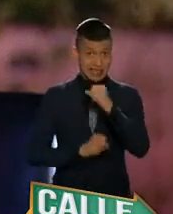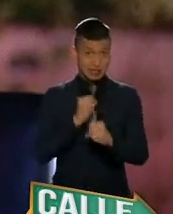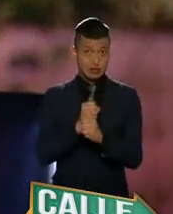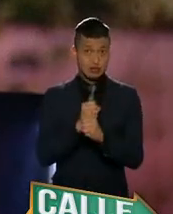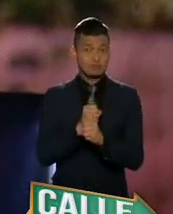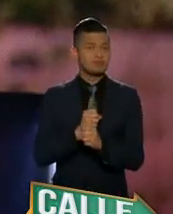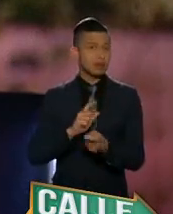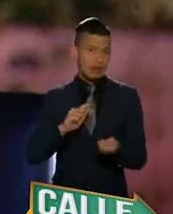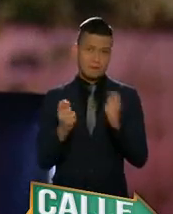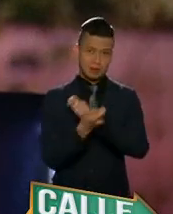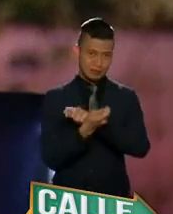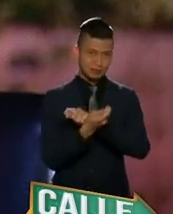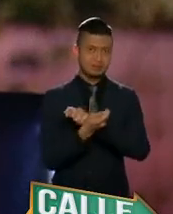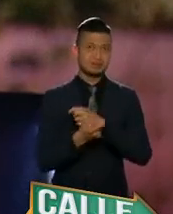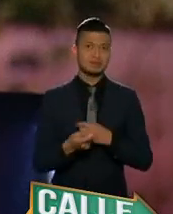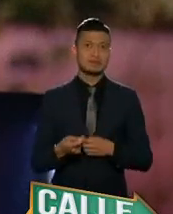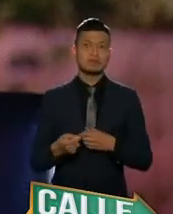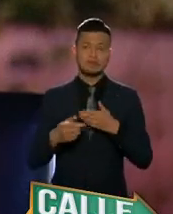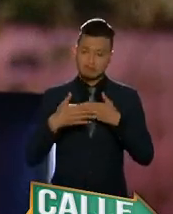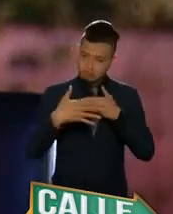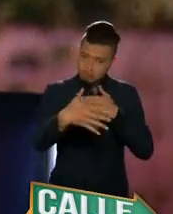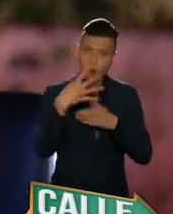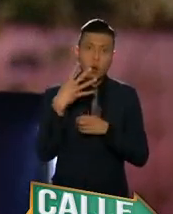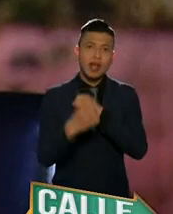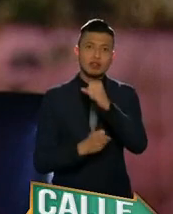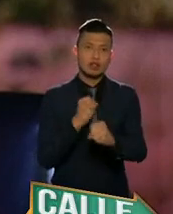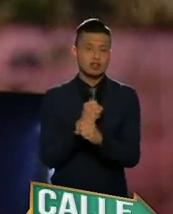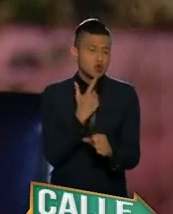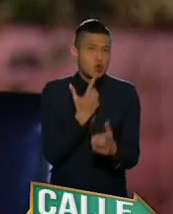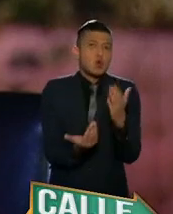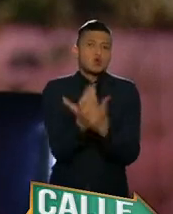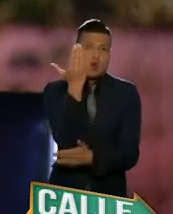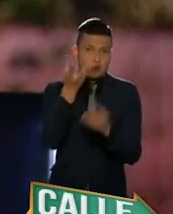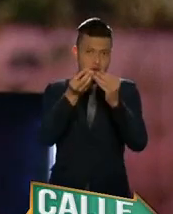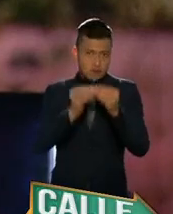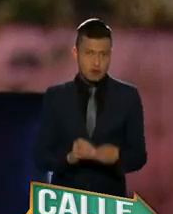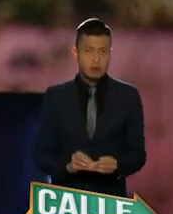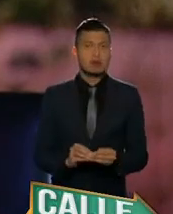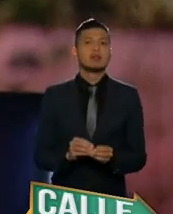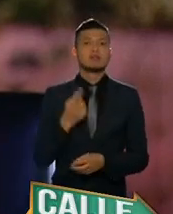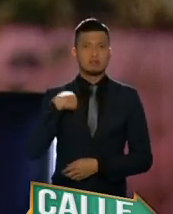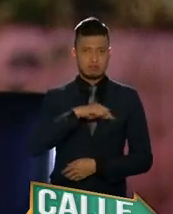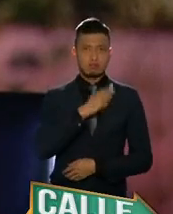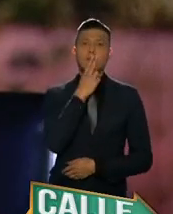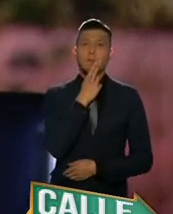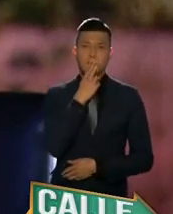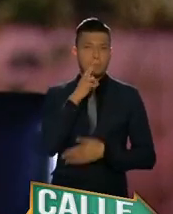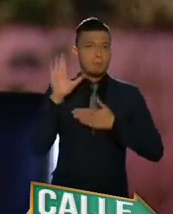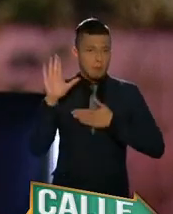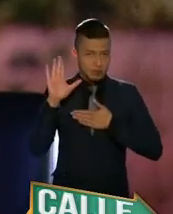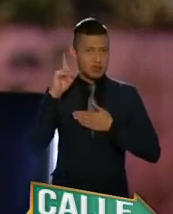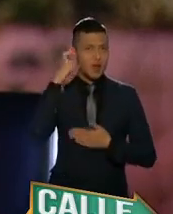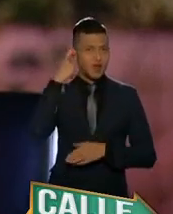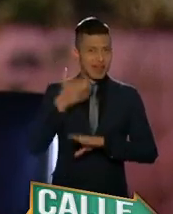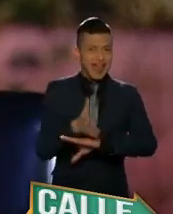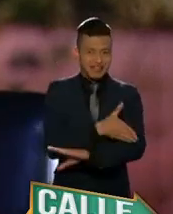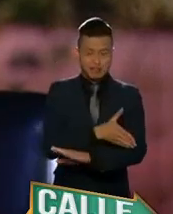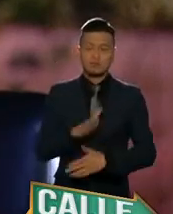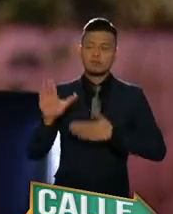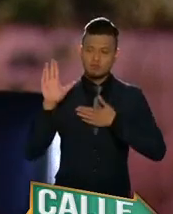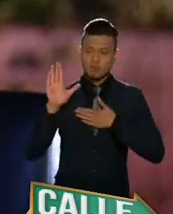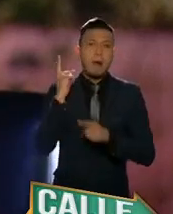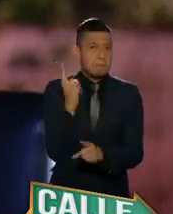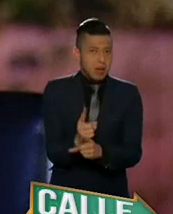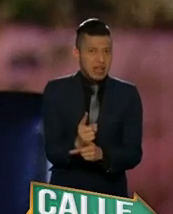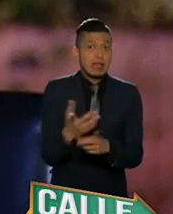la administración, en los 4 años, una innovación, que fue uno de nuestros compromisos de gobierno. Y es, realmente esa